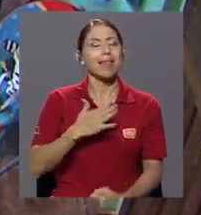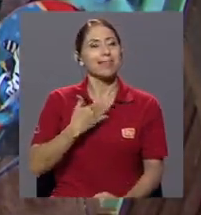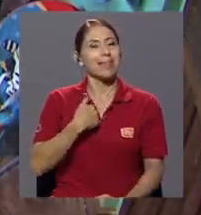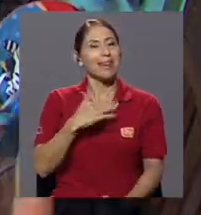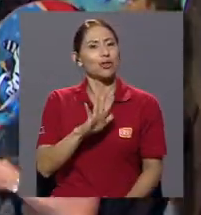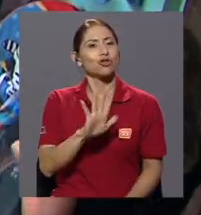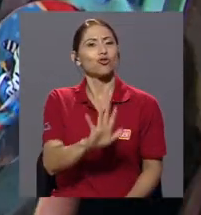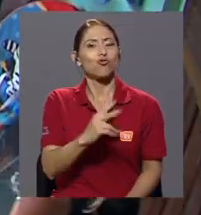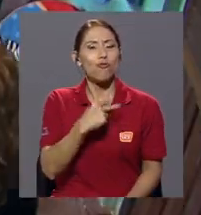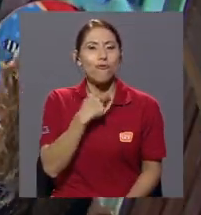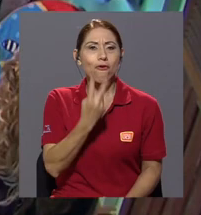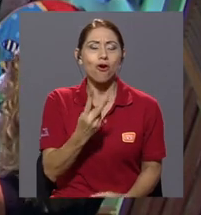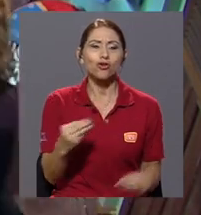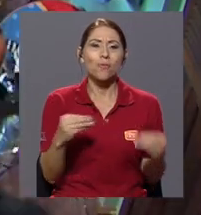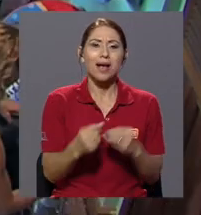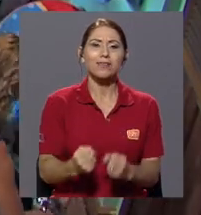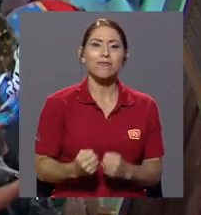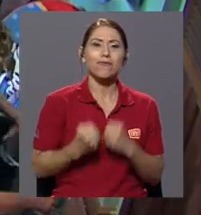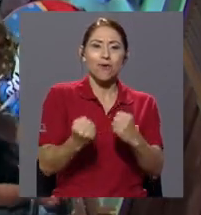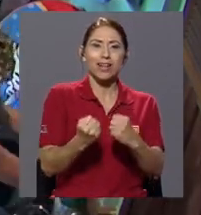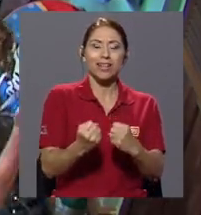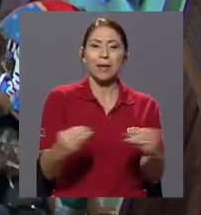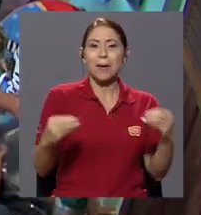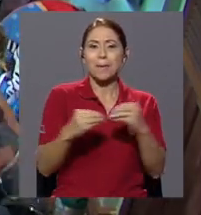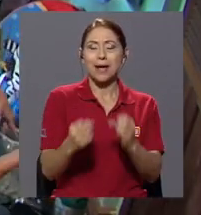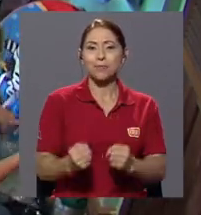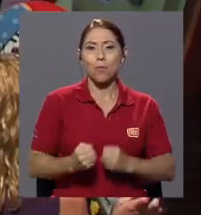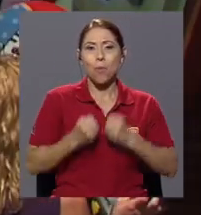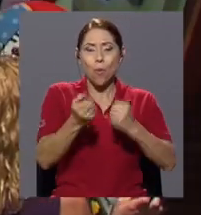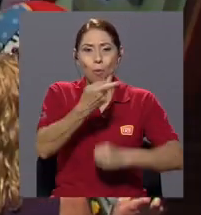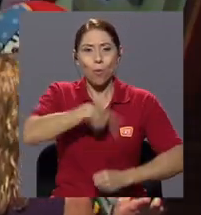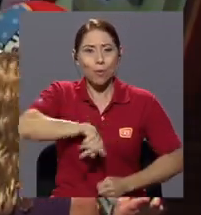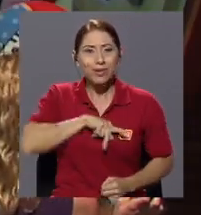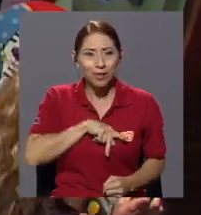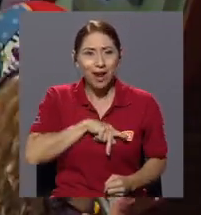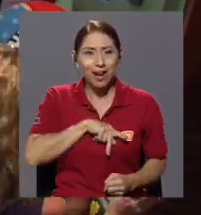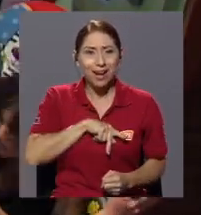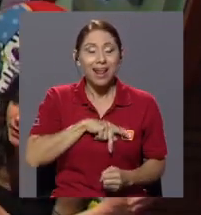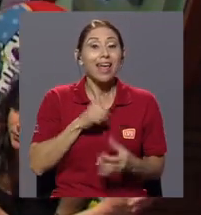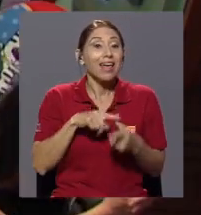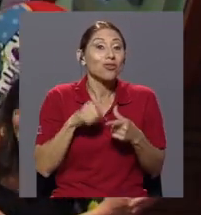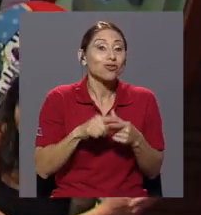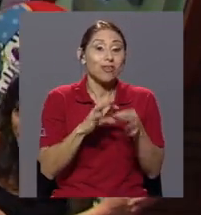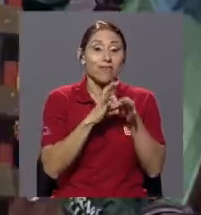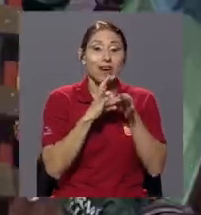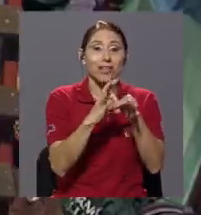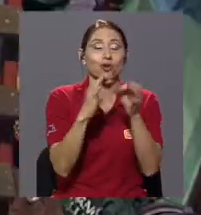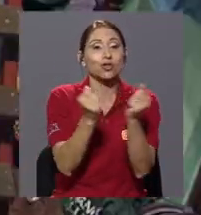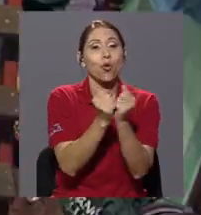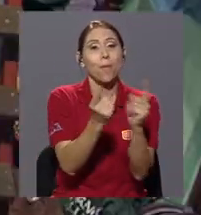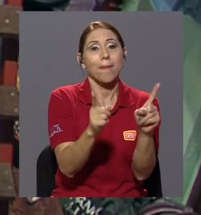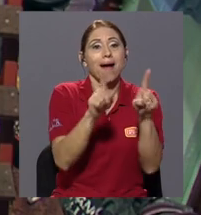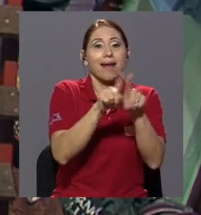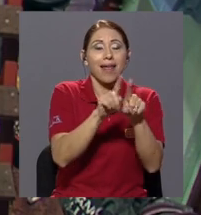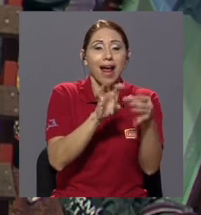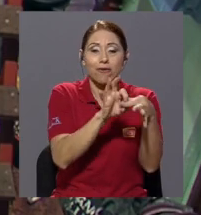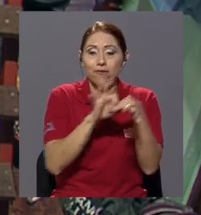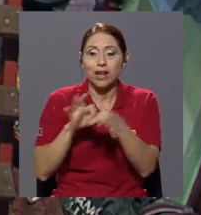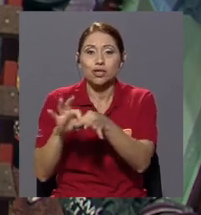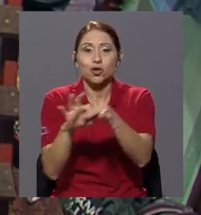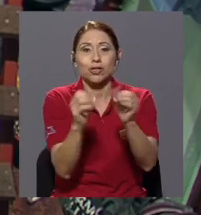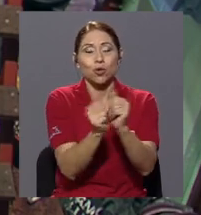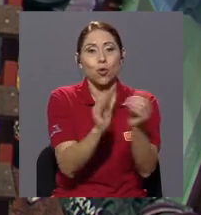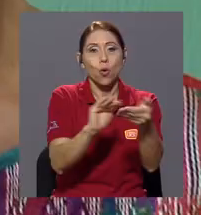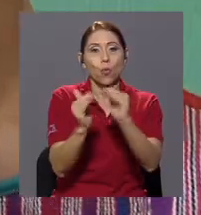su voz más fuerte va a tener más poder personal entonces en sus relaciones con su pareja en sus relaciones en la